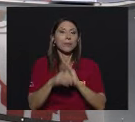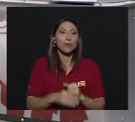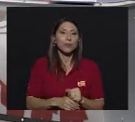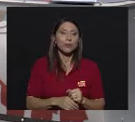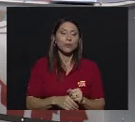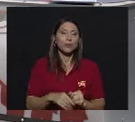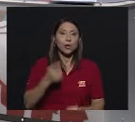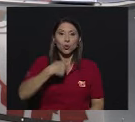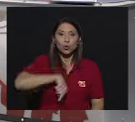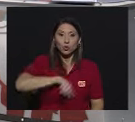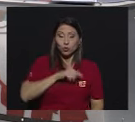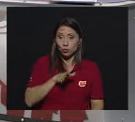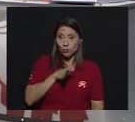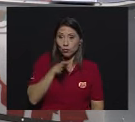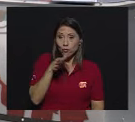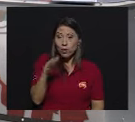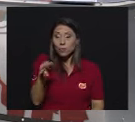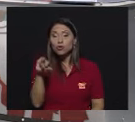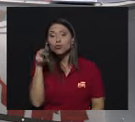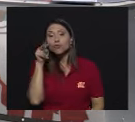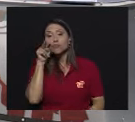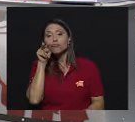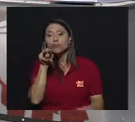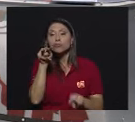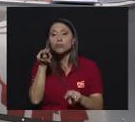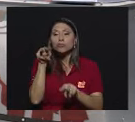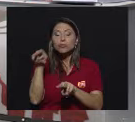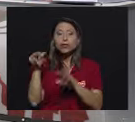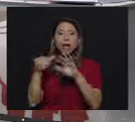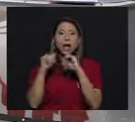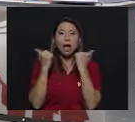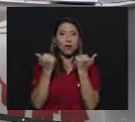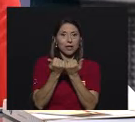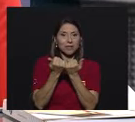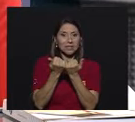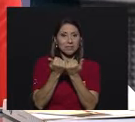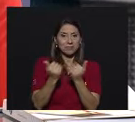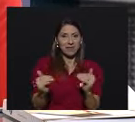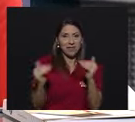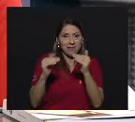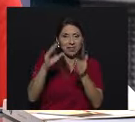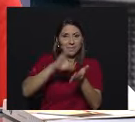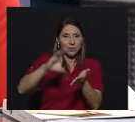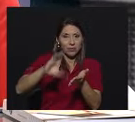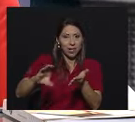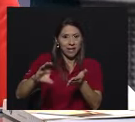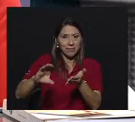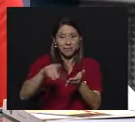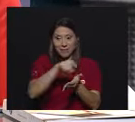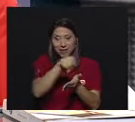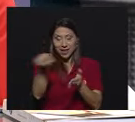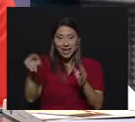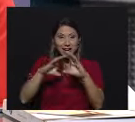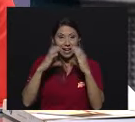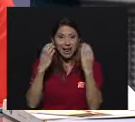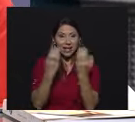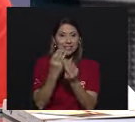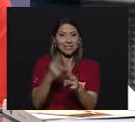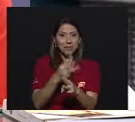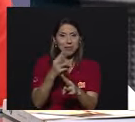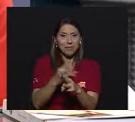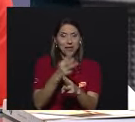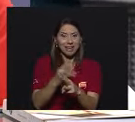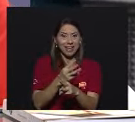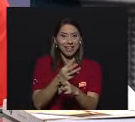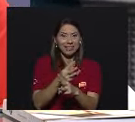fuimos a observar aulas en secundaria en clases de matemáticas, donde son